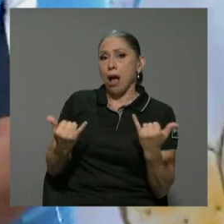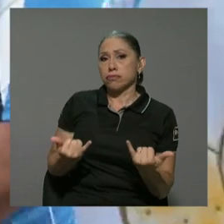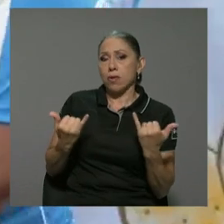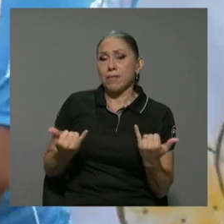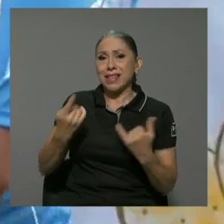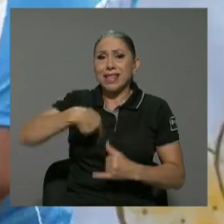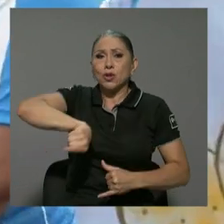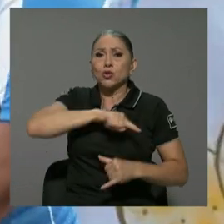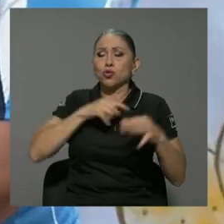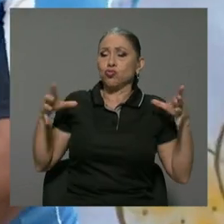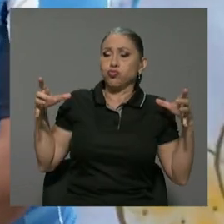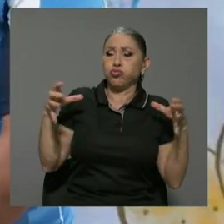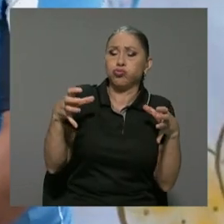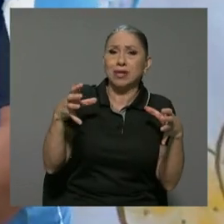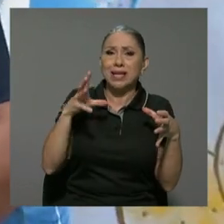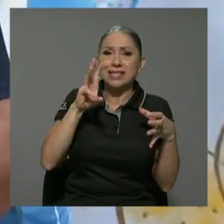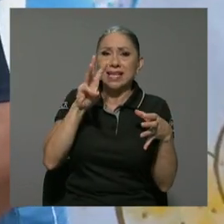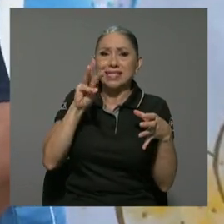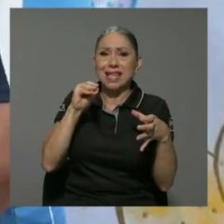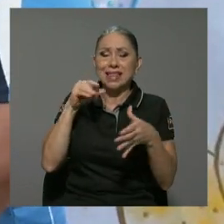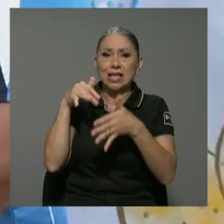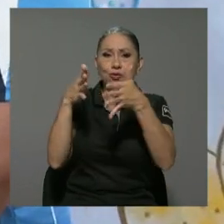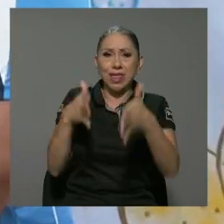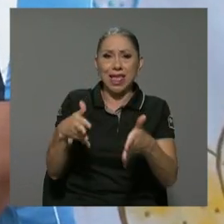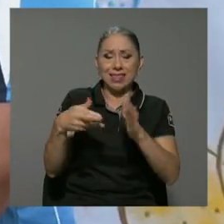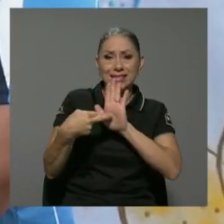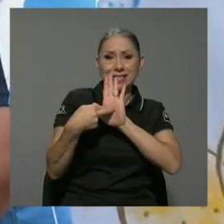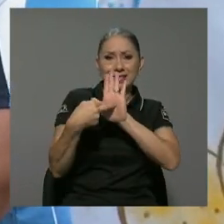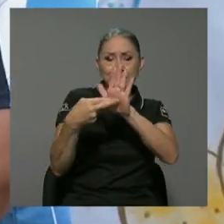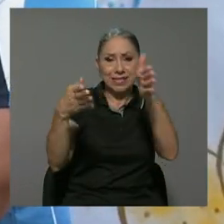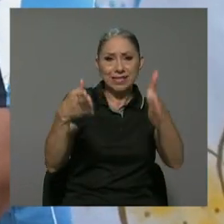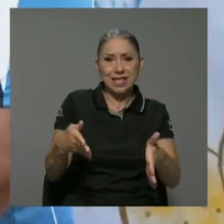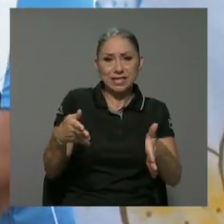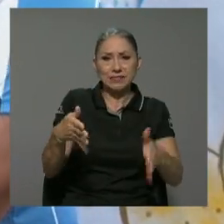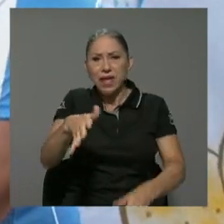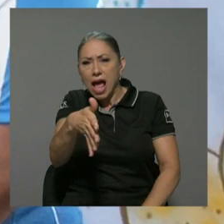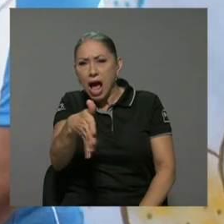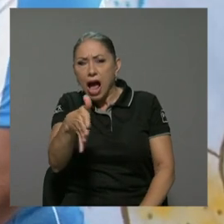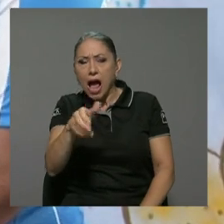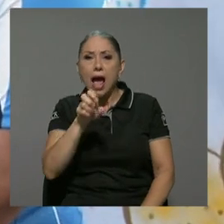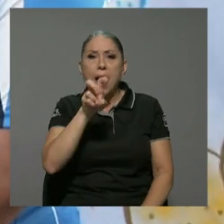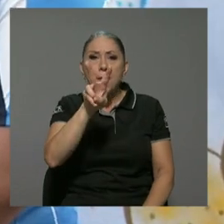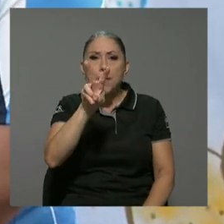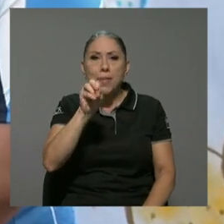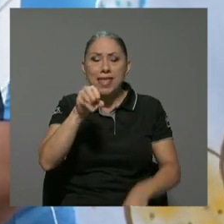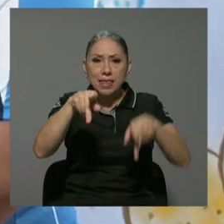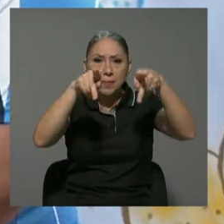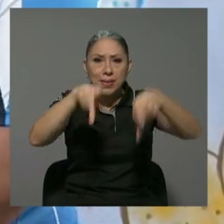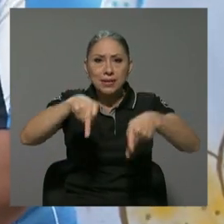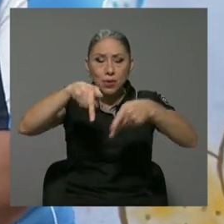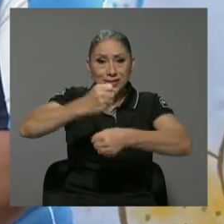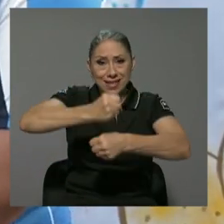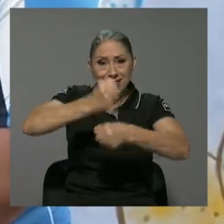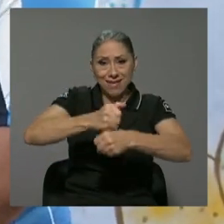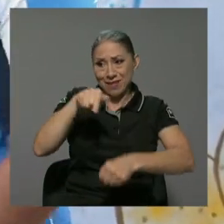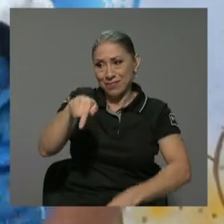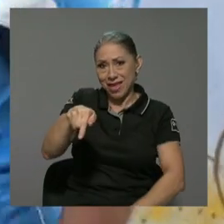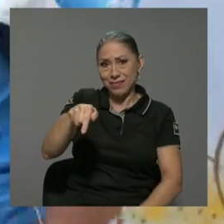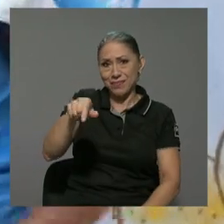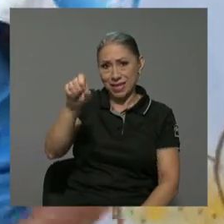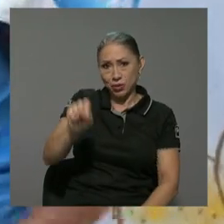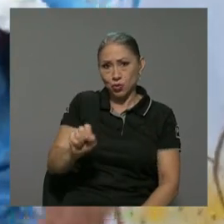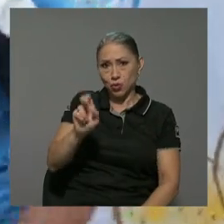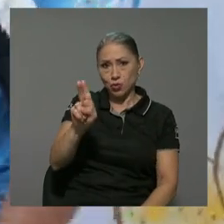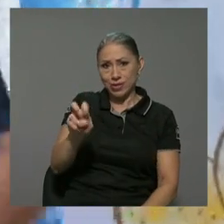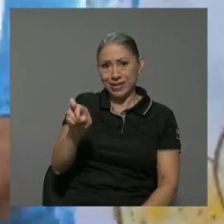una delegación de 60 estudiantes y alrededor de 20 funcionarios de la misma sede. ¿Qué los